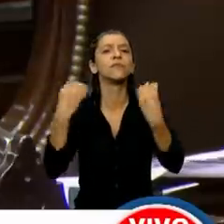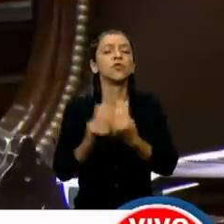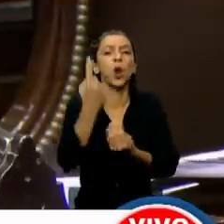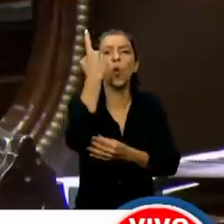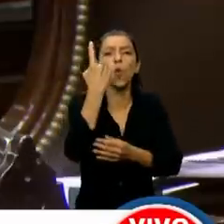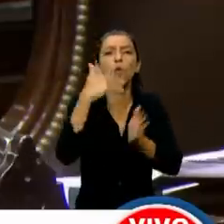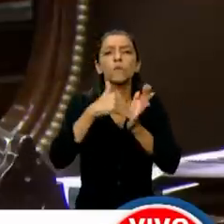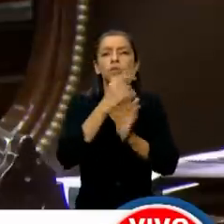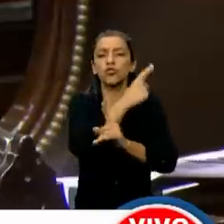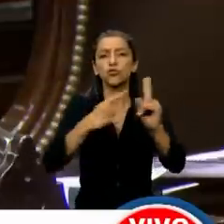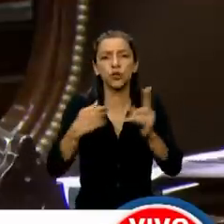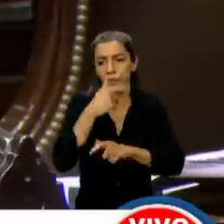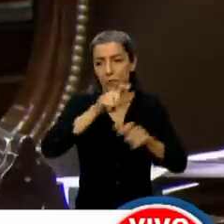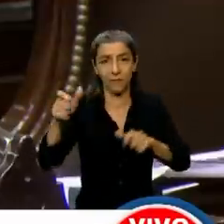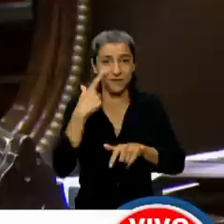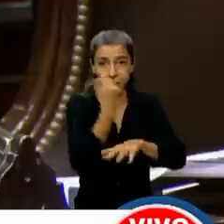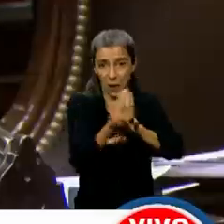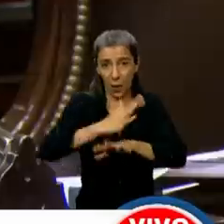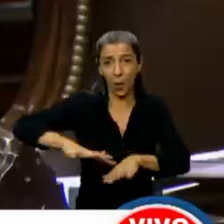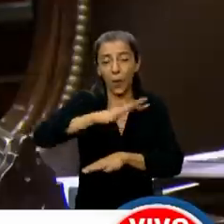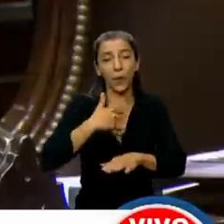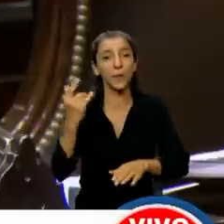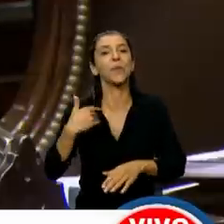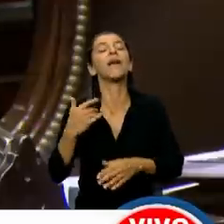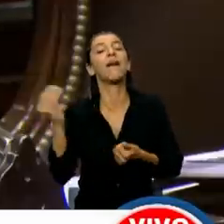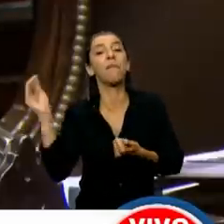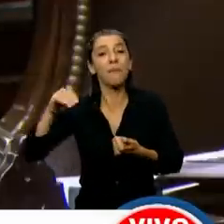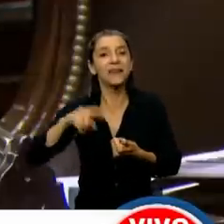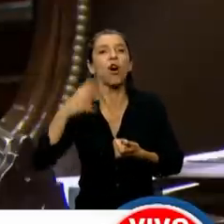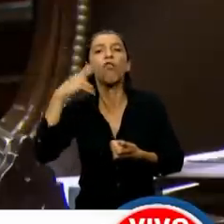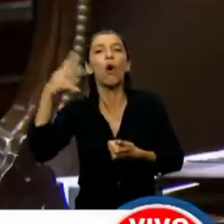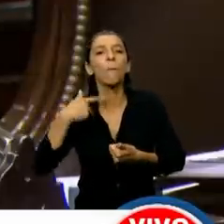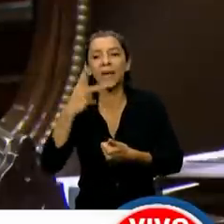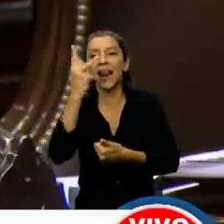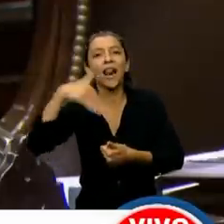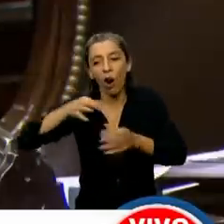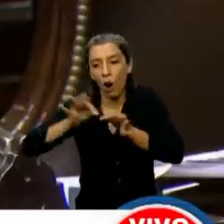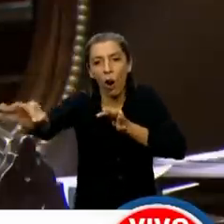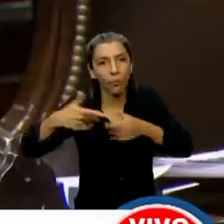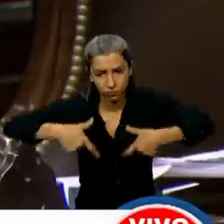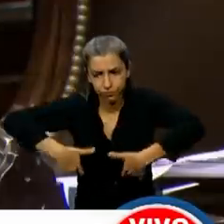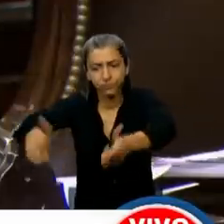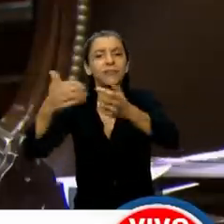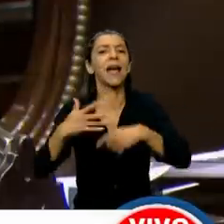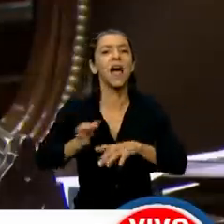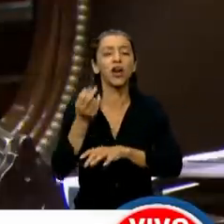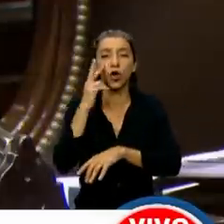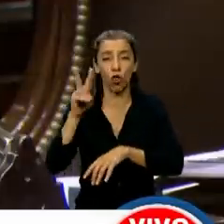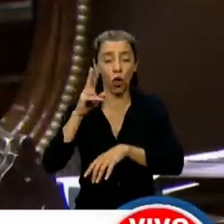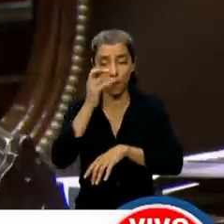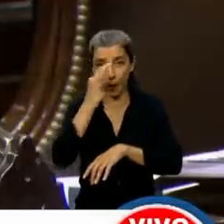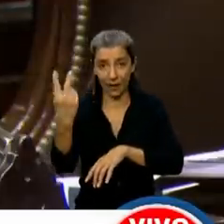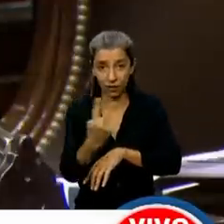un millón y medio de habitantes se van a instalar más de dos mil kilómetros de cañerías en el 2022 se van a licitar más de